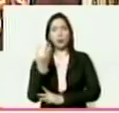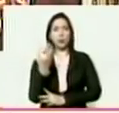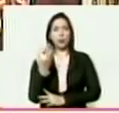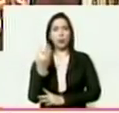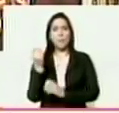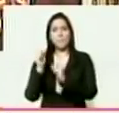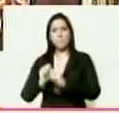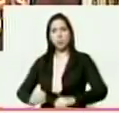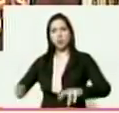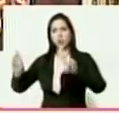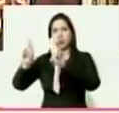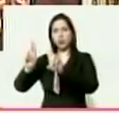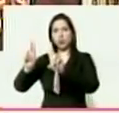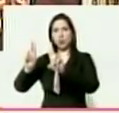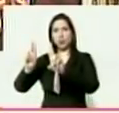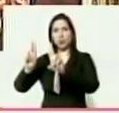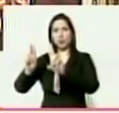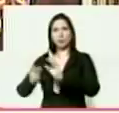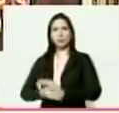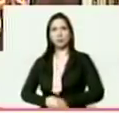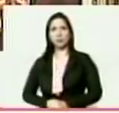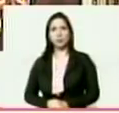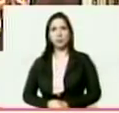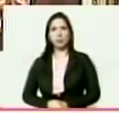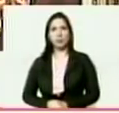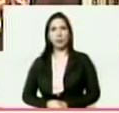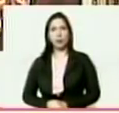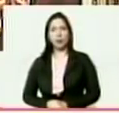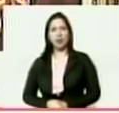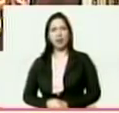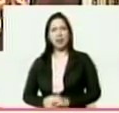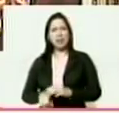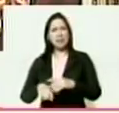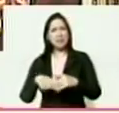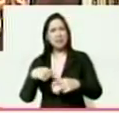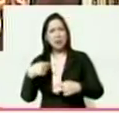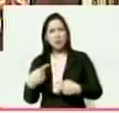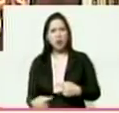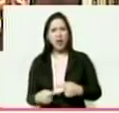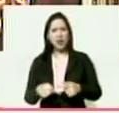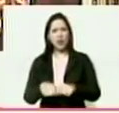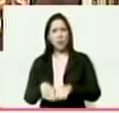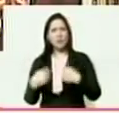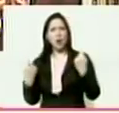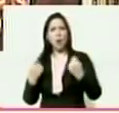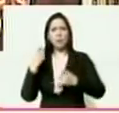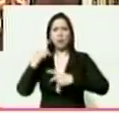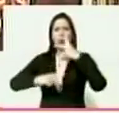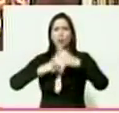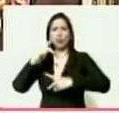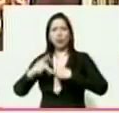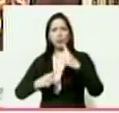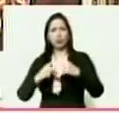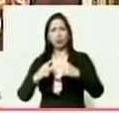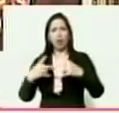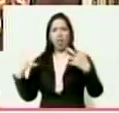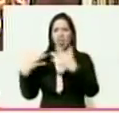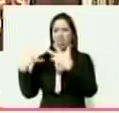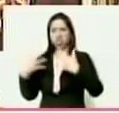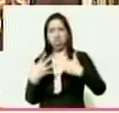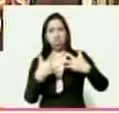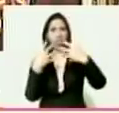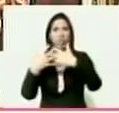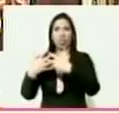Unidas. Y se desintegró como producto de los conflictos mundiales, del capitalismo